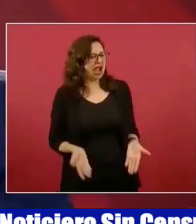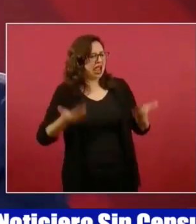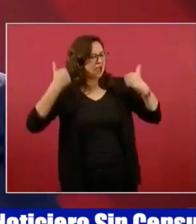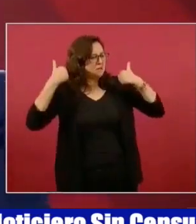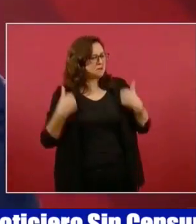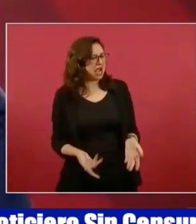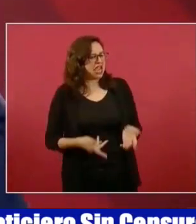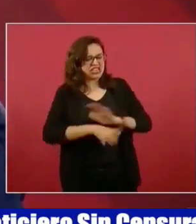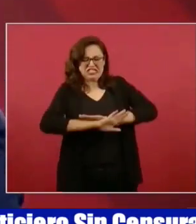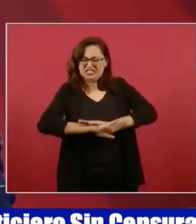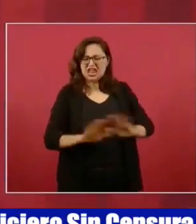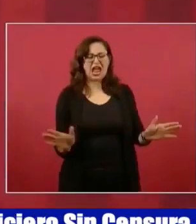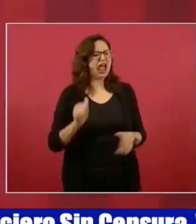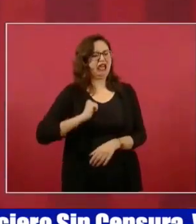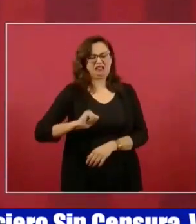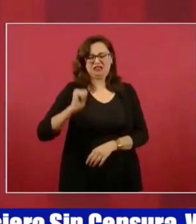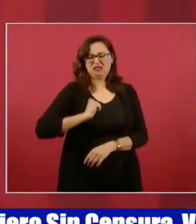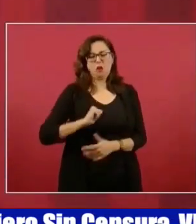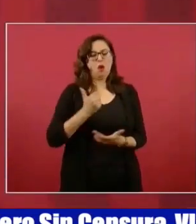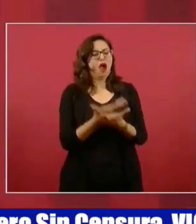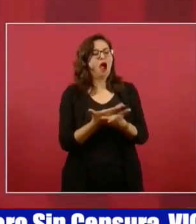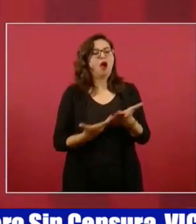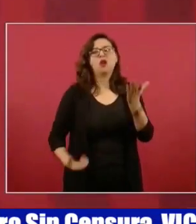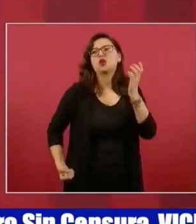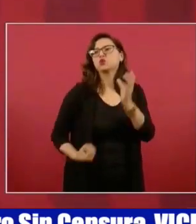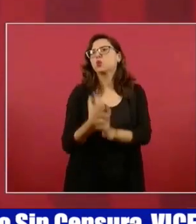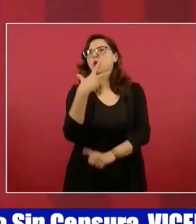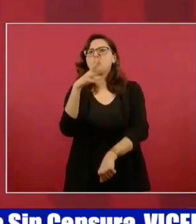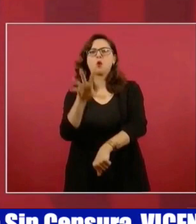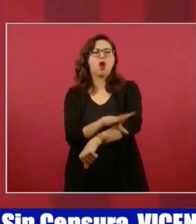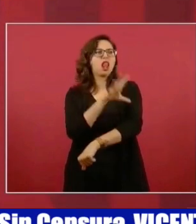si el futuro era de los carros eléctricos?